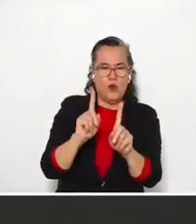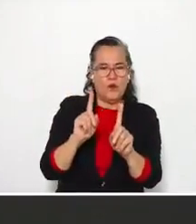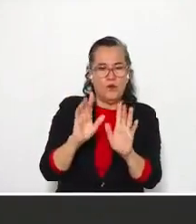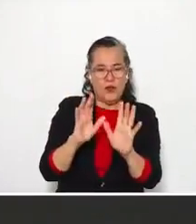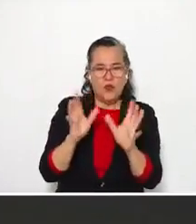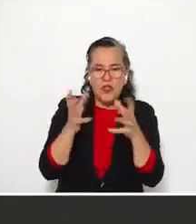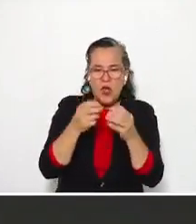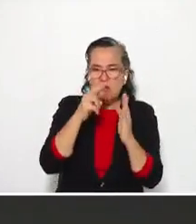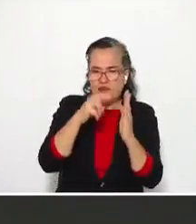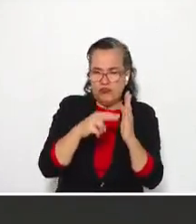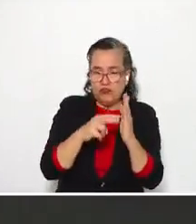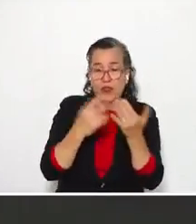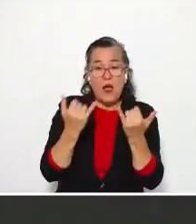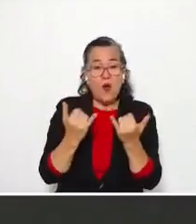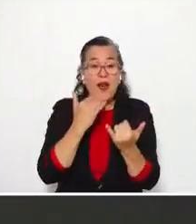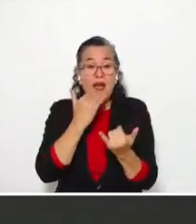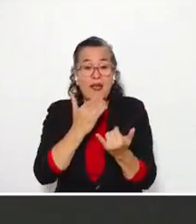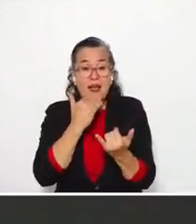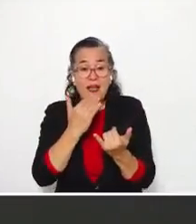Rica.